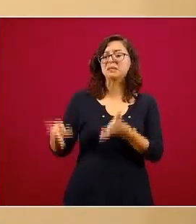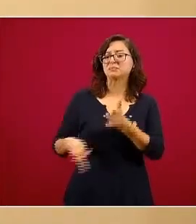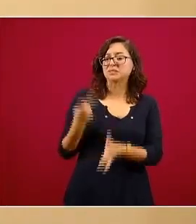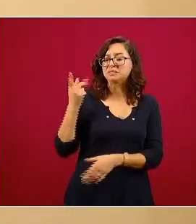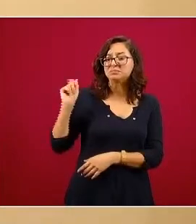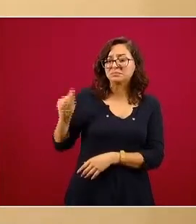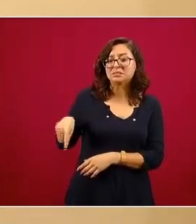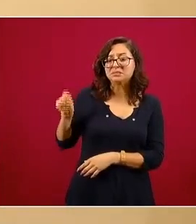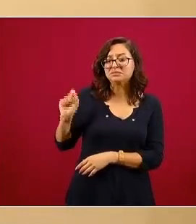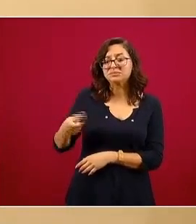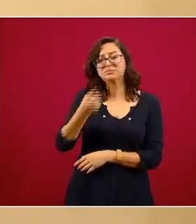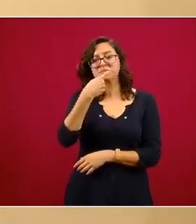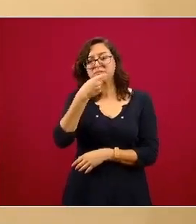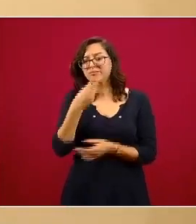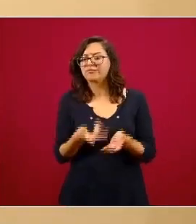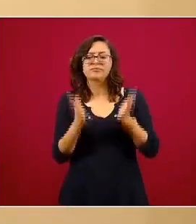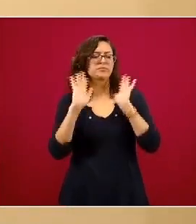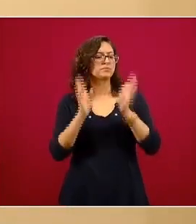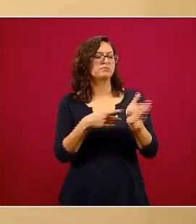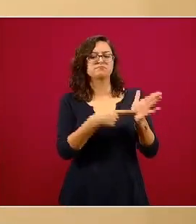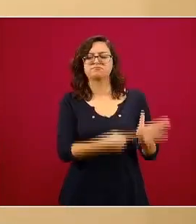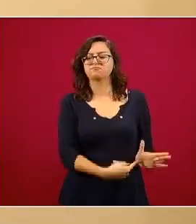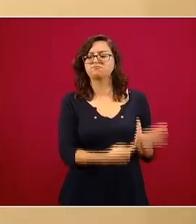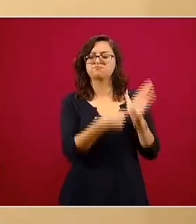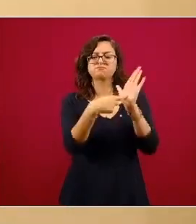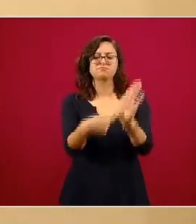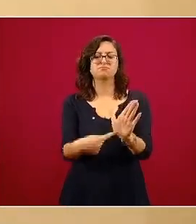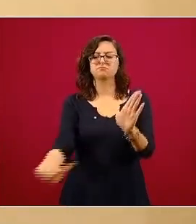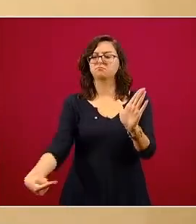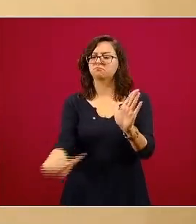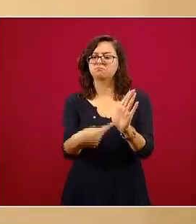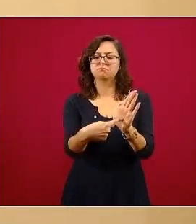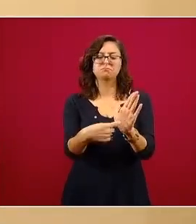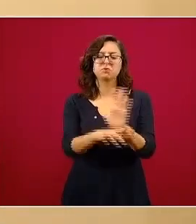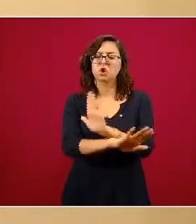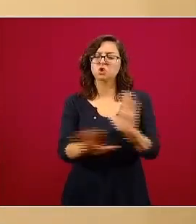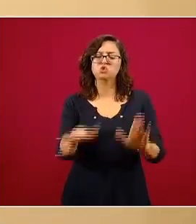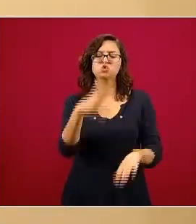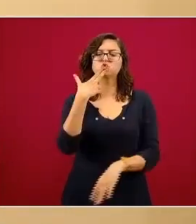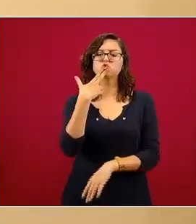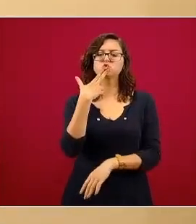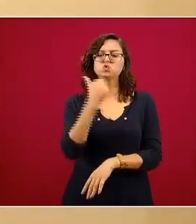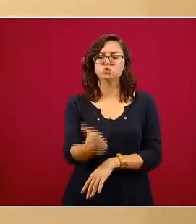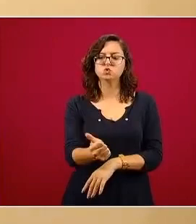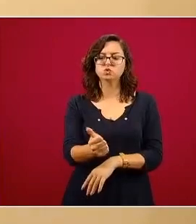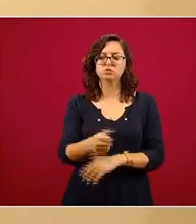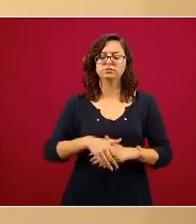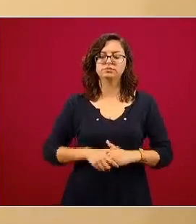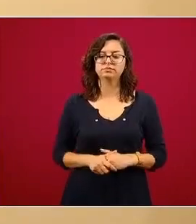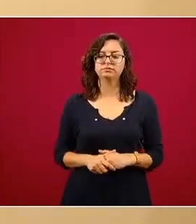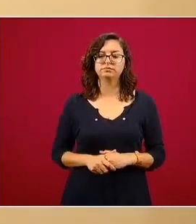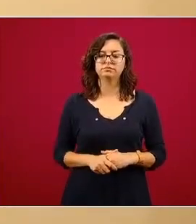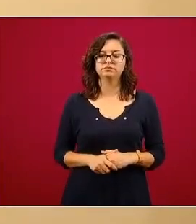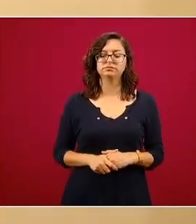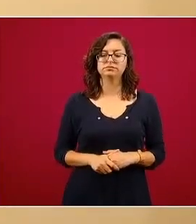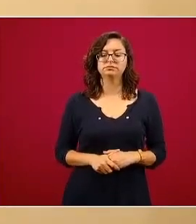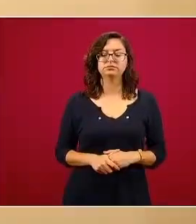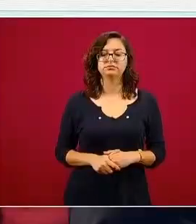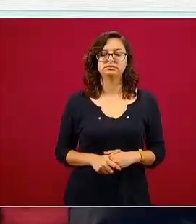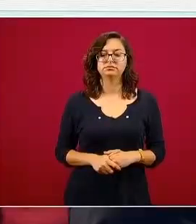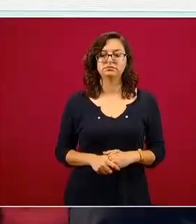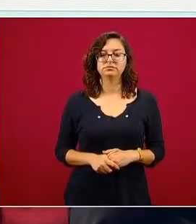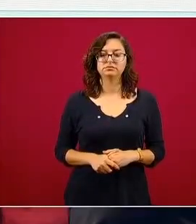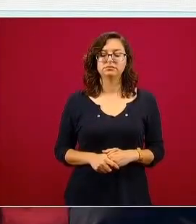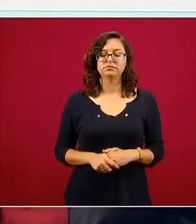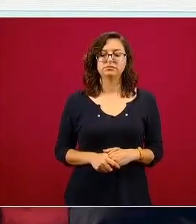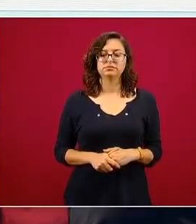ensayos clínicos, porque los ensayos clínicos son para demostrar si tiene efectividad y claramente los